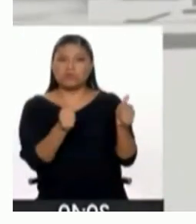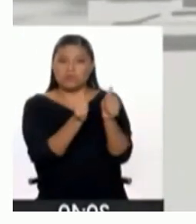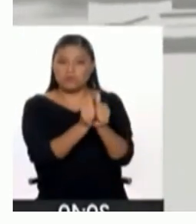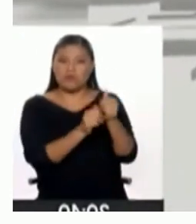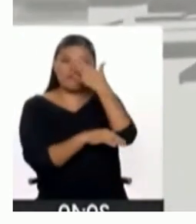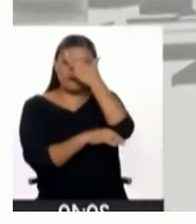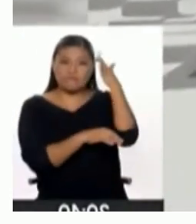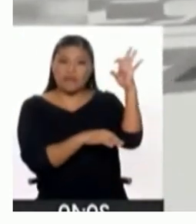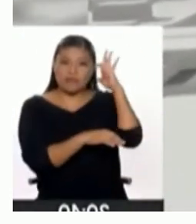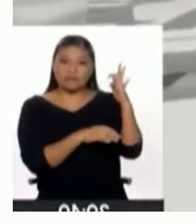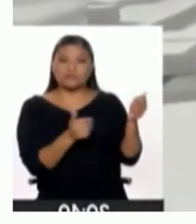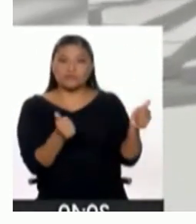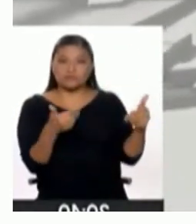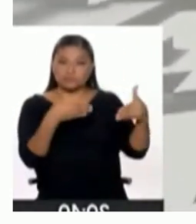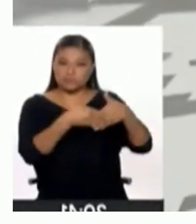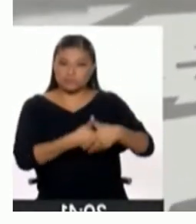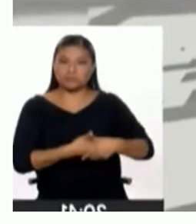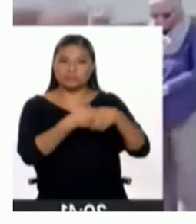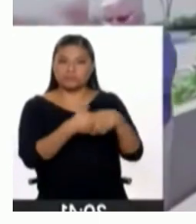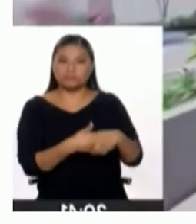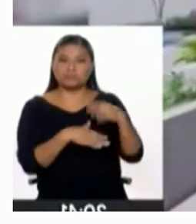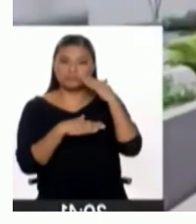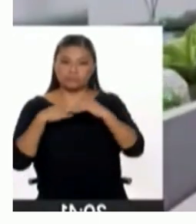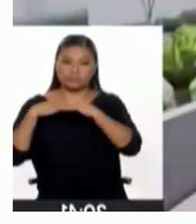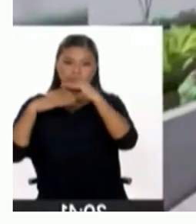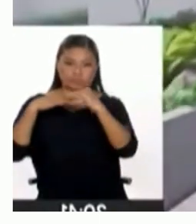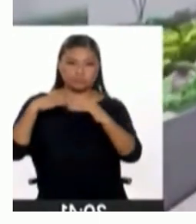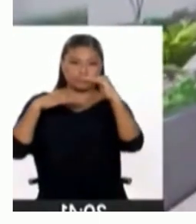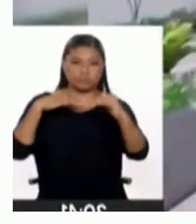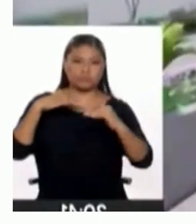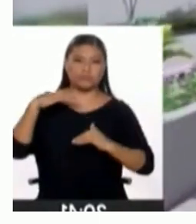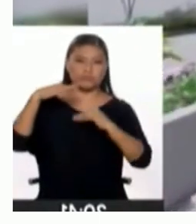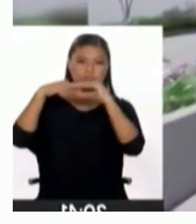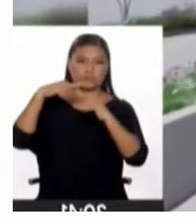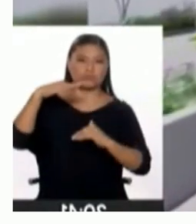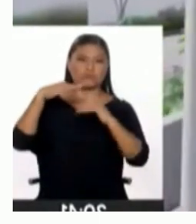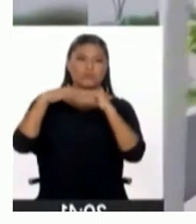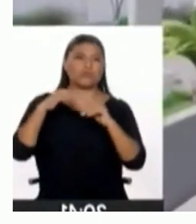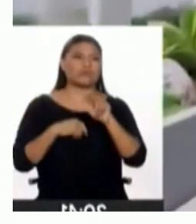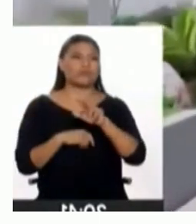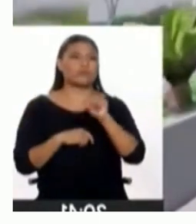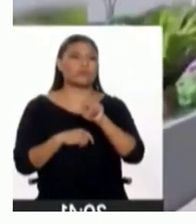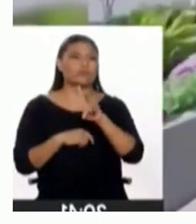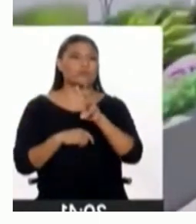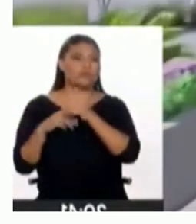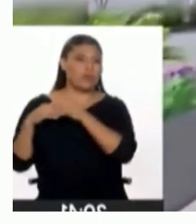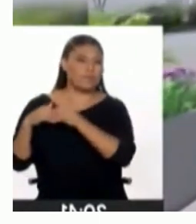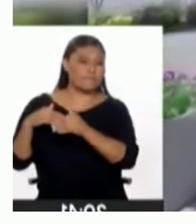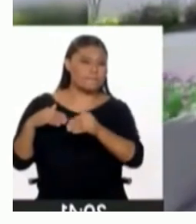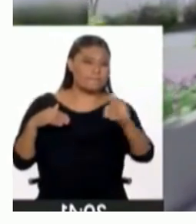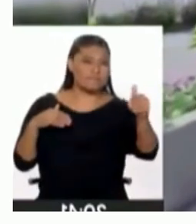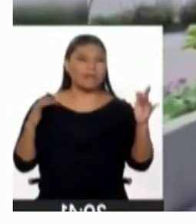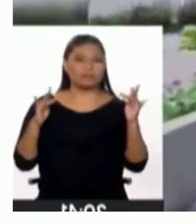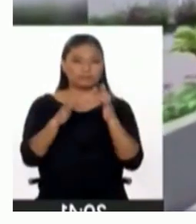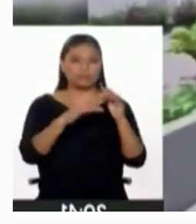cuántas personas van a beneficiarse con este proyecto grande? Sí, el beneficio es